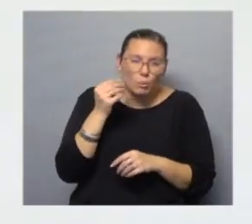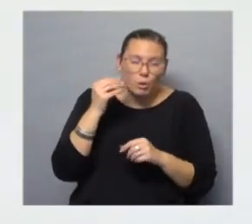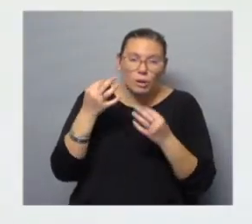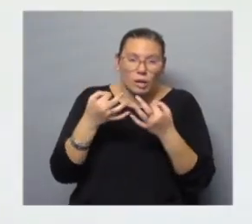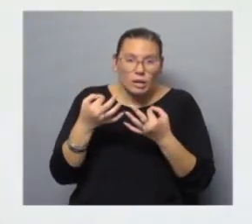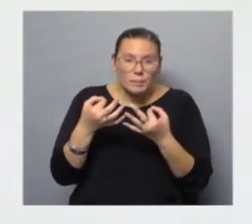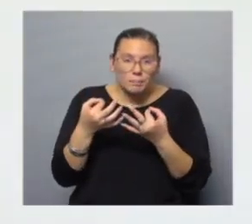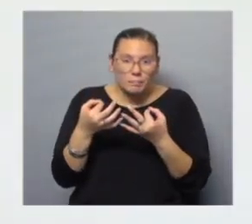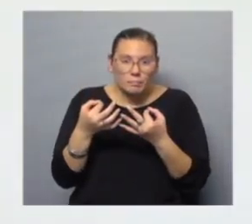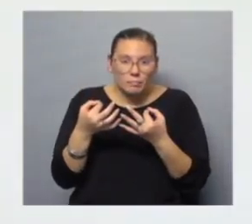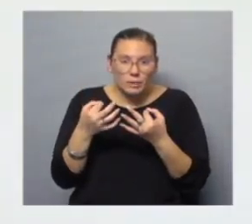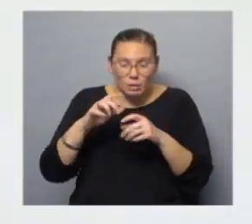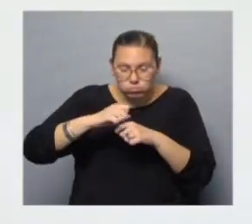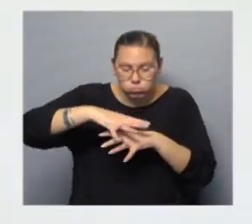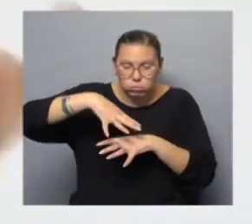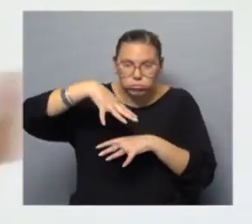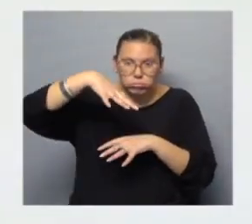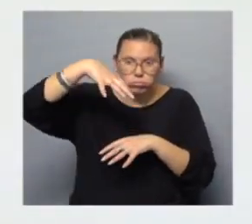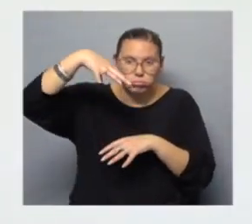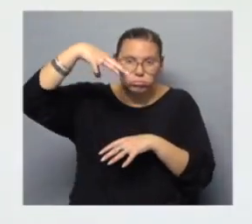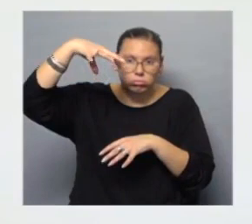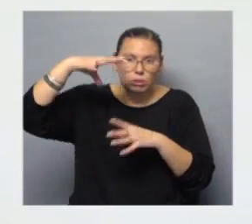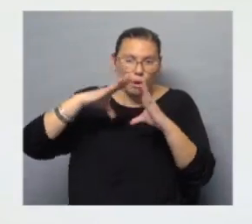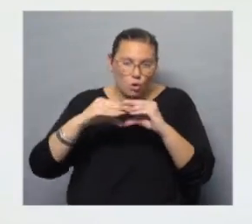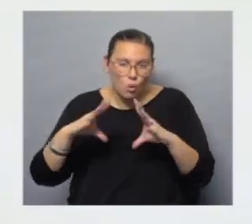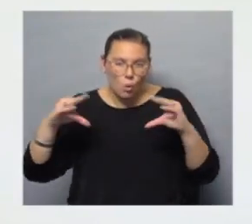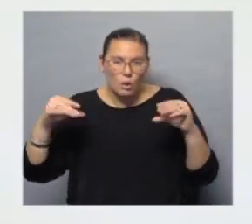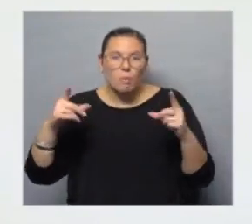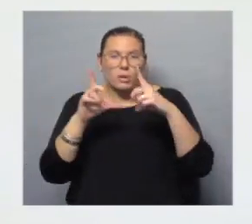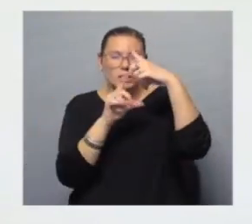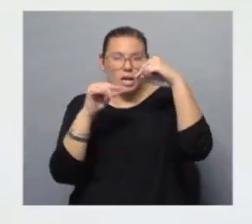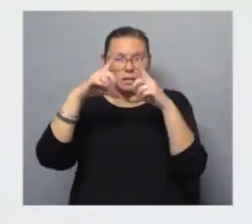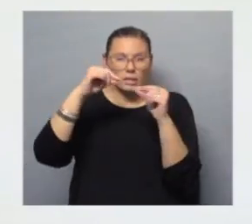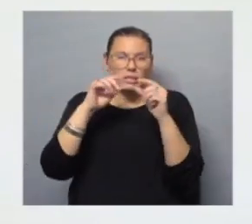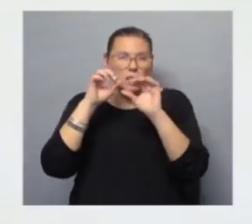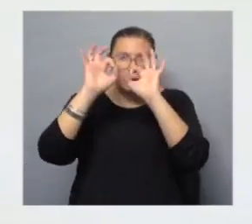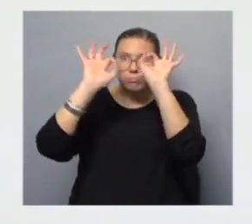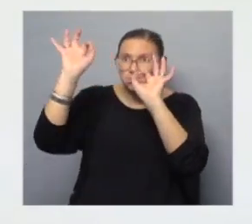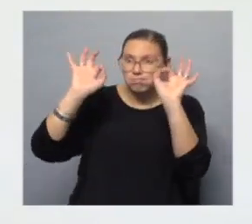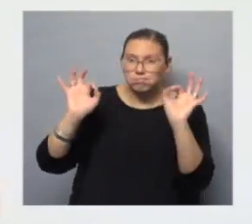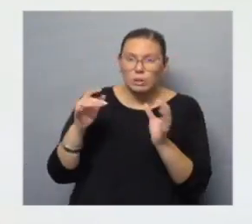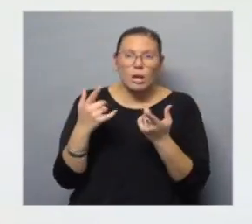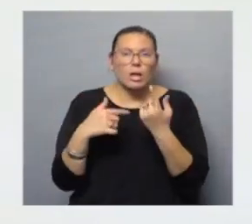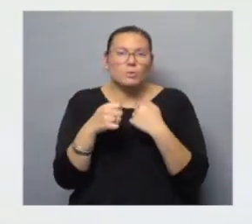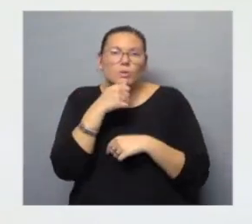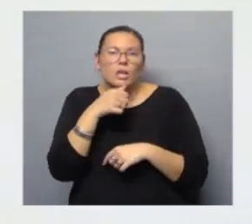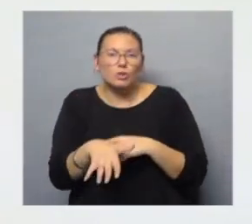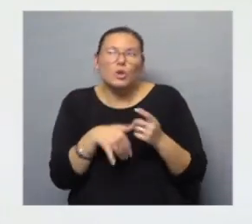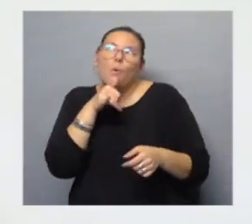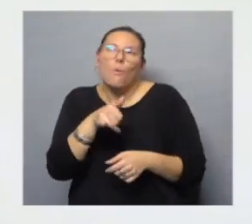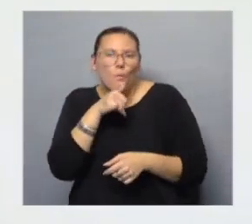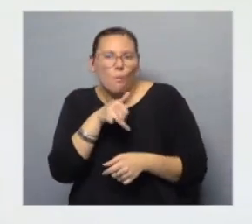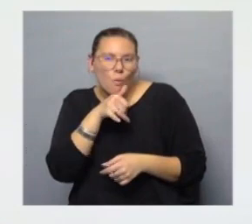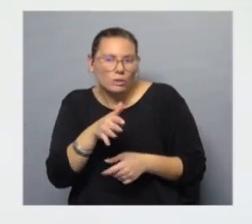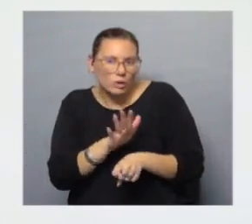siendo evaporado, digamos, de la nube por esas estrellas tan masivas que ya se han formado. Entonces es una historia, es un cuento, digamos,